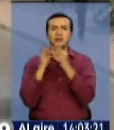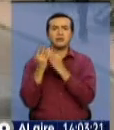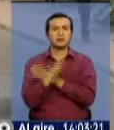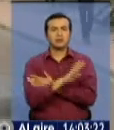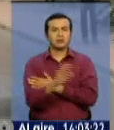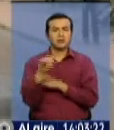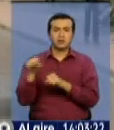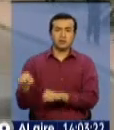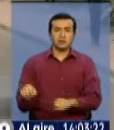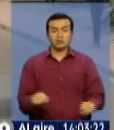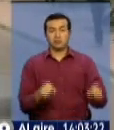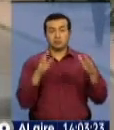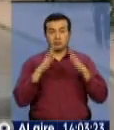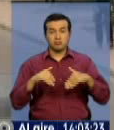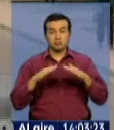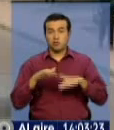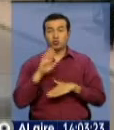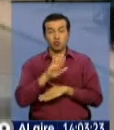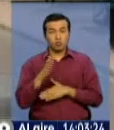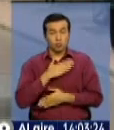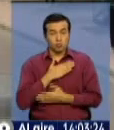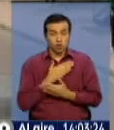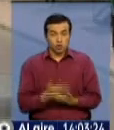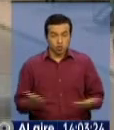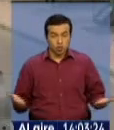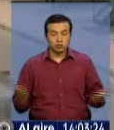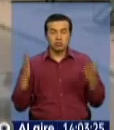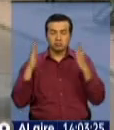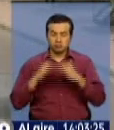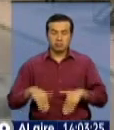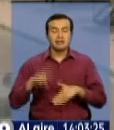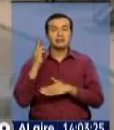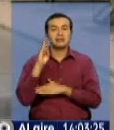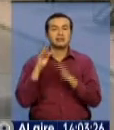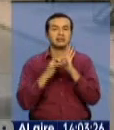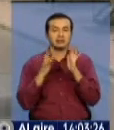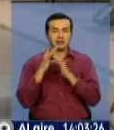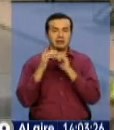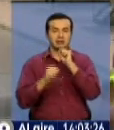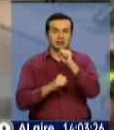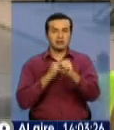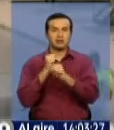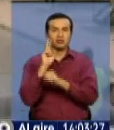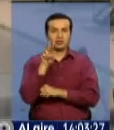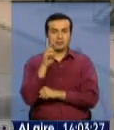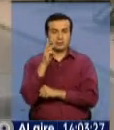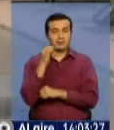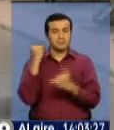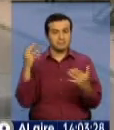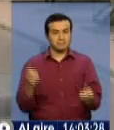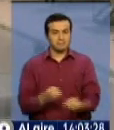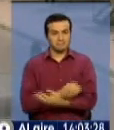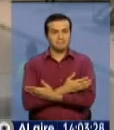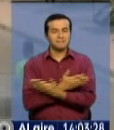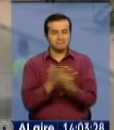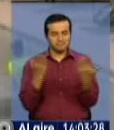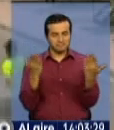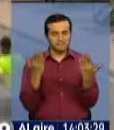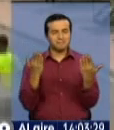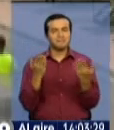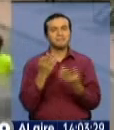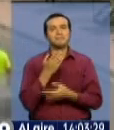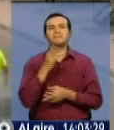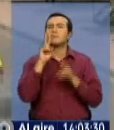damnificadas por el terremoto que perdieron todas sus pertenencias en la tragedia del 16 de abril del año pasado. Pero a continuación nosotros les tenemos un